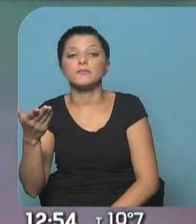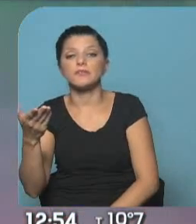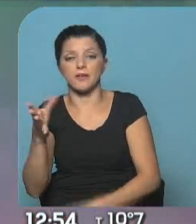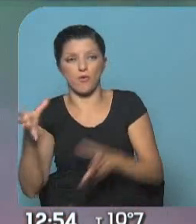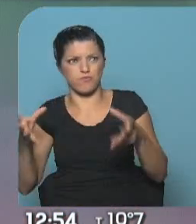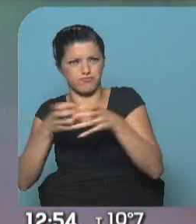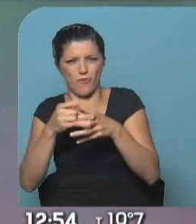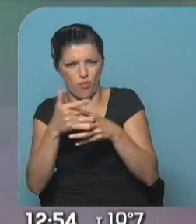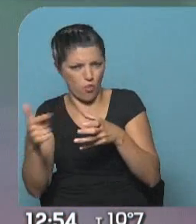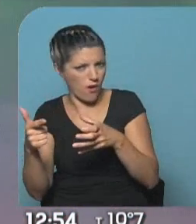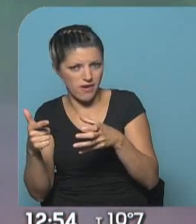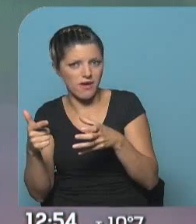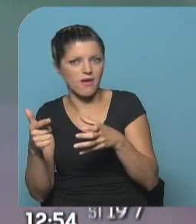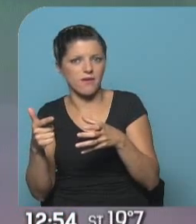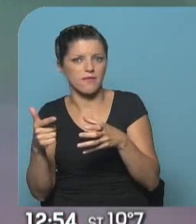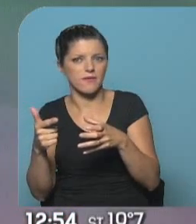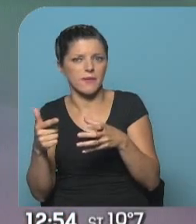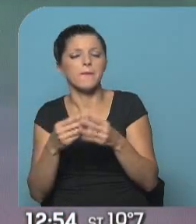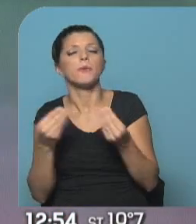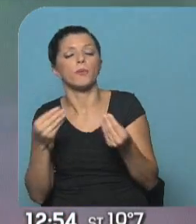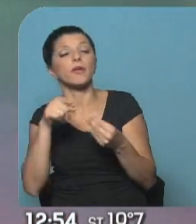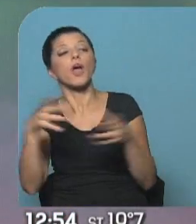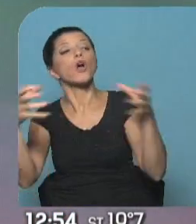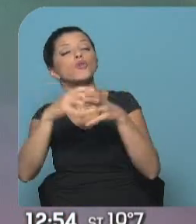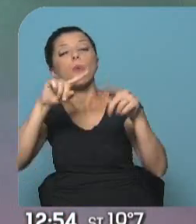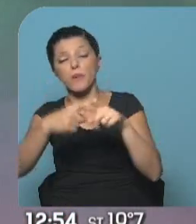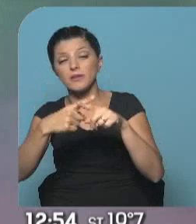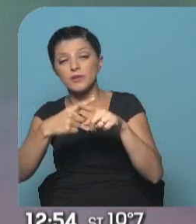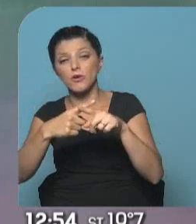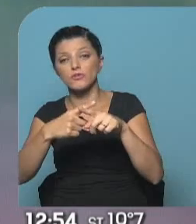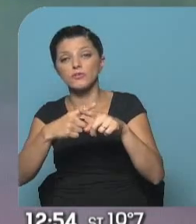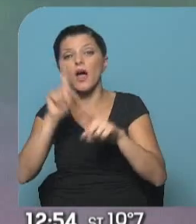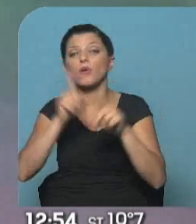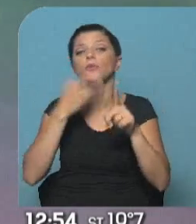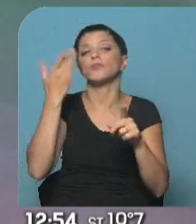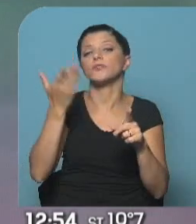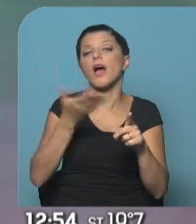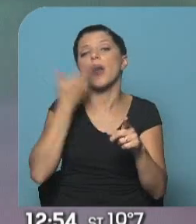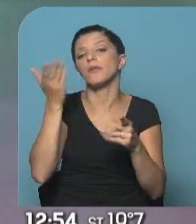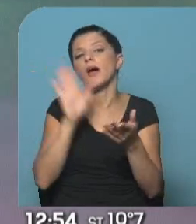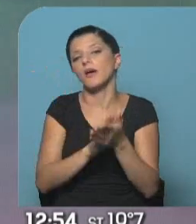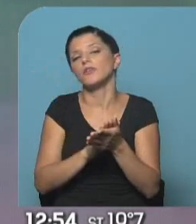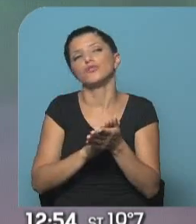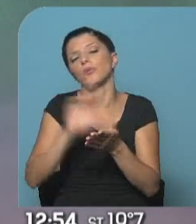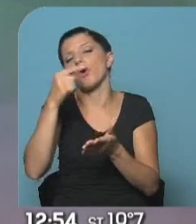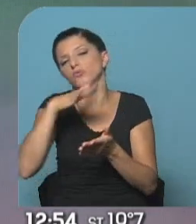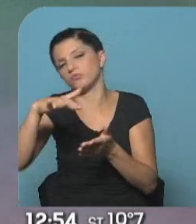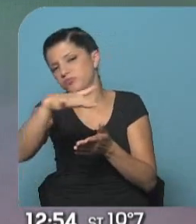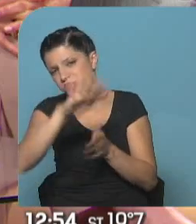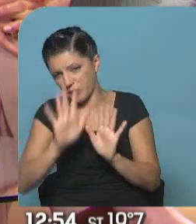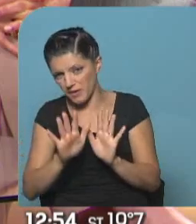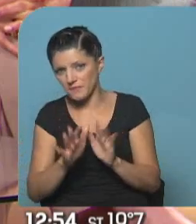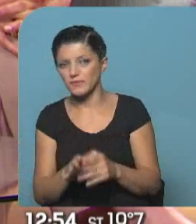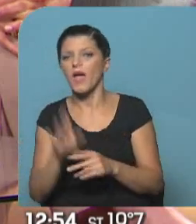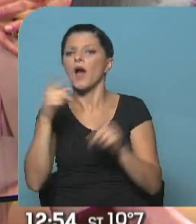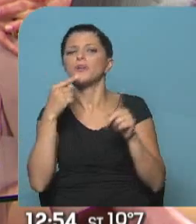unida, y es que la clase política por momentos está hablando sobre el sexo de los ángeles, por decirlo un poco así. La acusación de algunos se